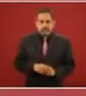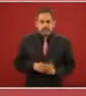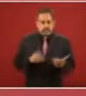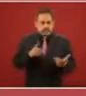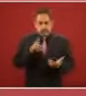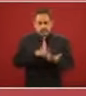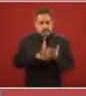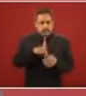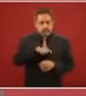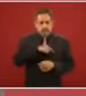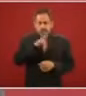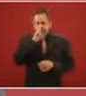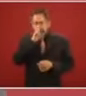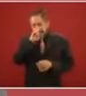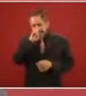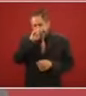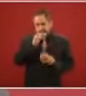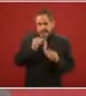preocupa tanto,